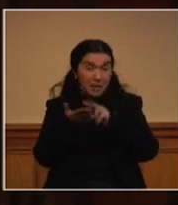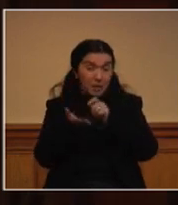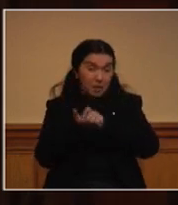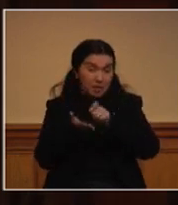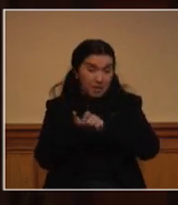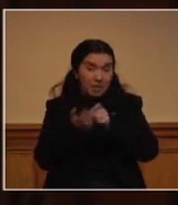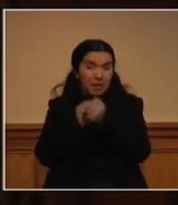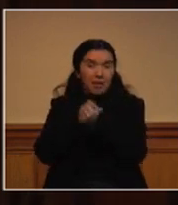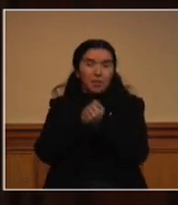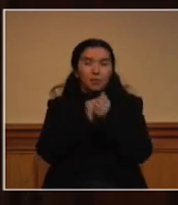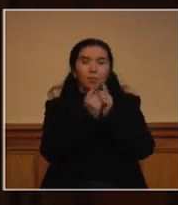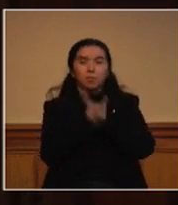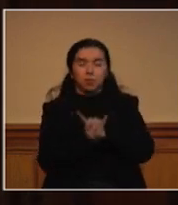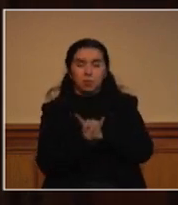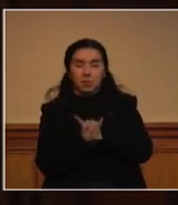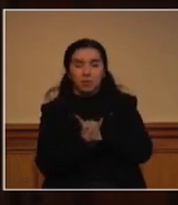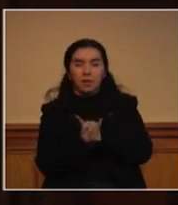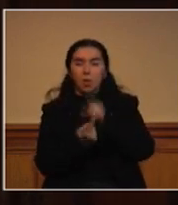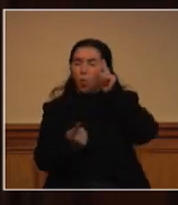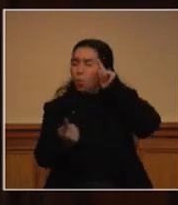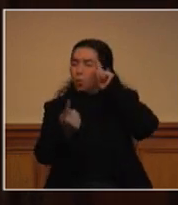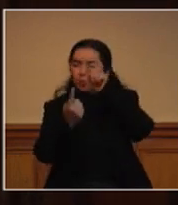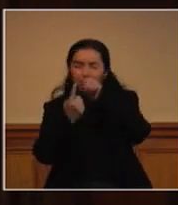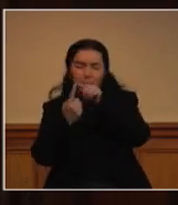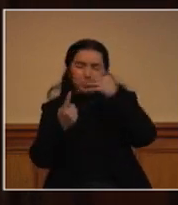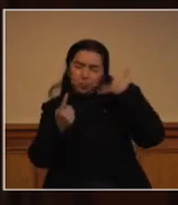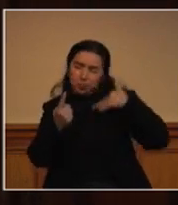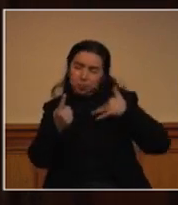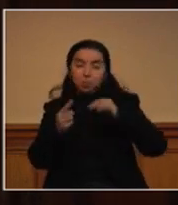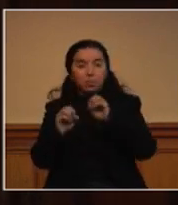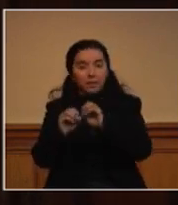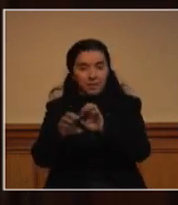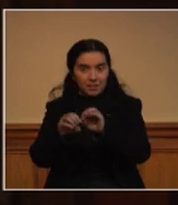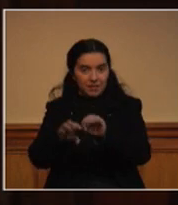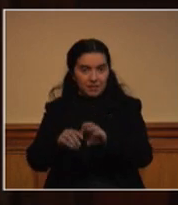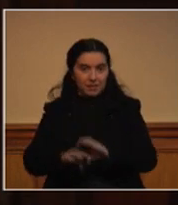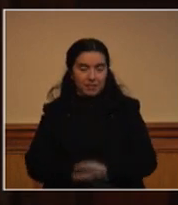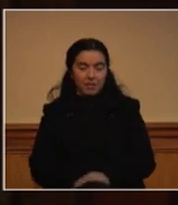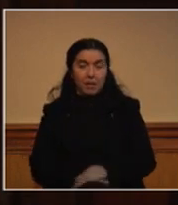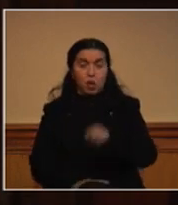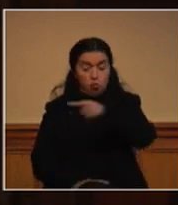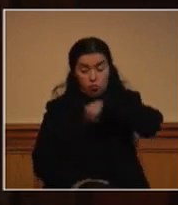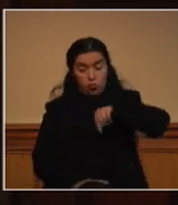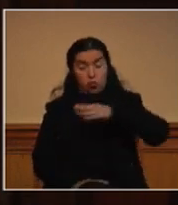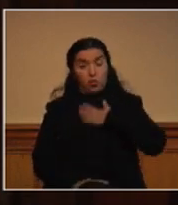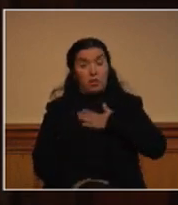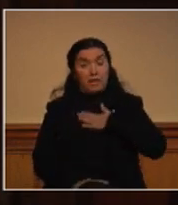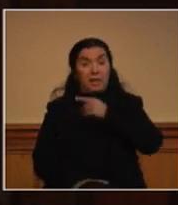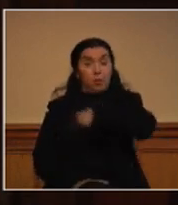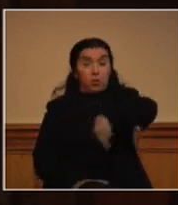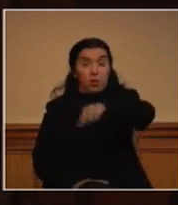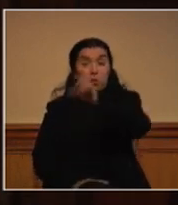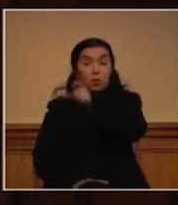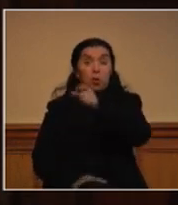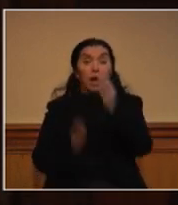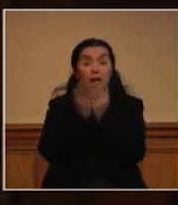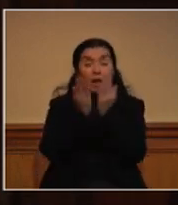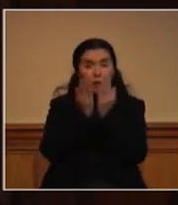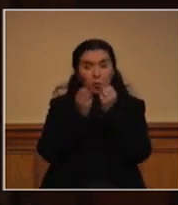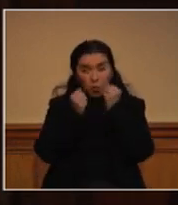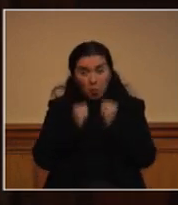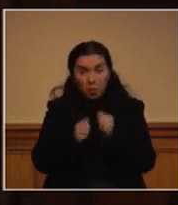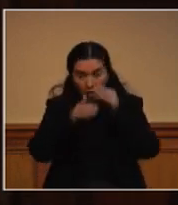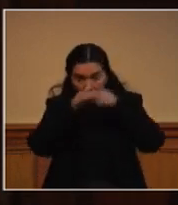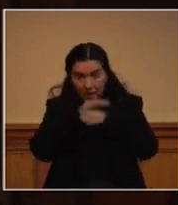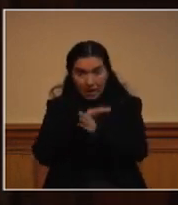convierte actualmente en objetivo prioritario de enseñanza. Si queremos que nuestros alumnos puedan acceder a todas